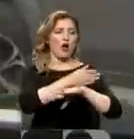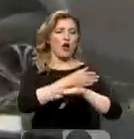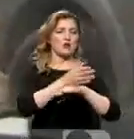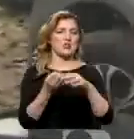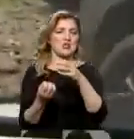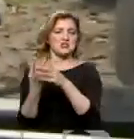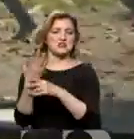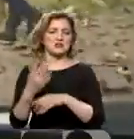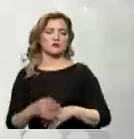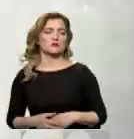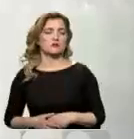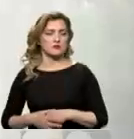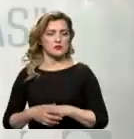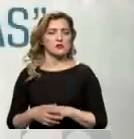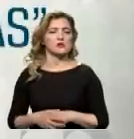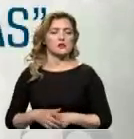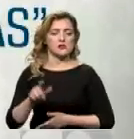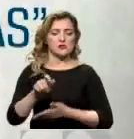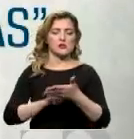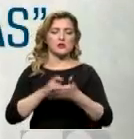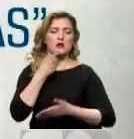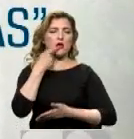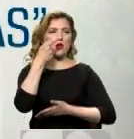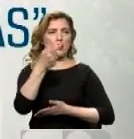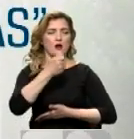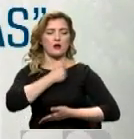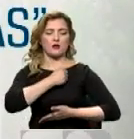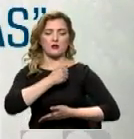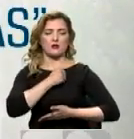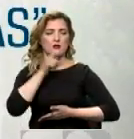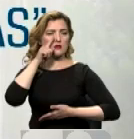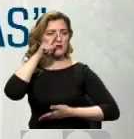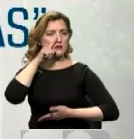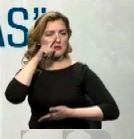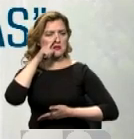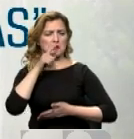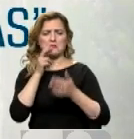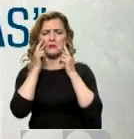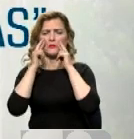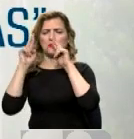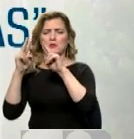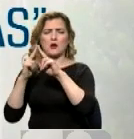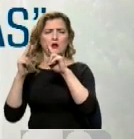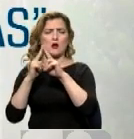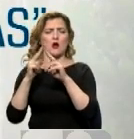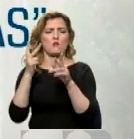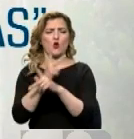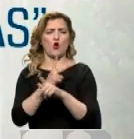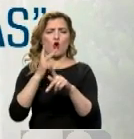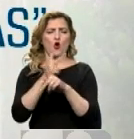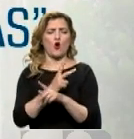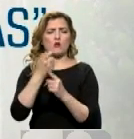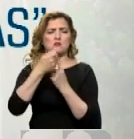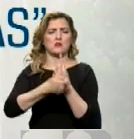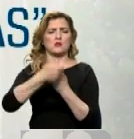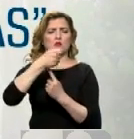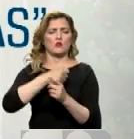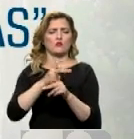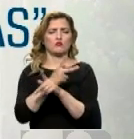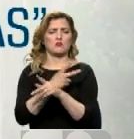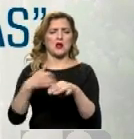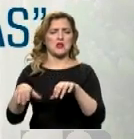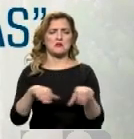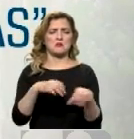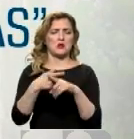existir la firma dice poseer personal de reconocida trayectoria en la producción de banano de exportación y otras actividades